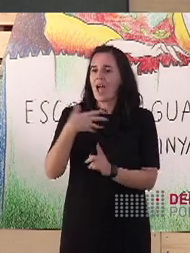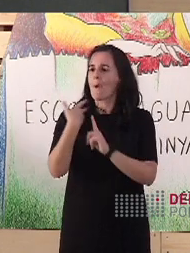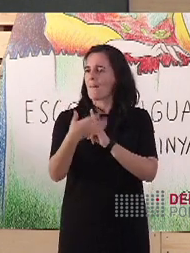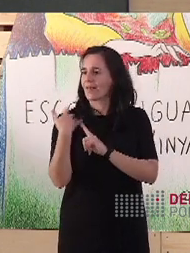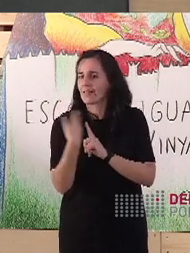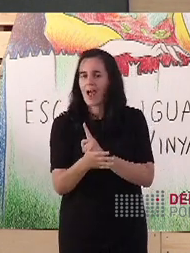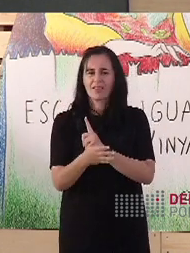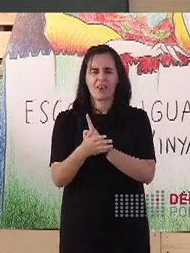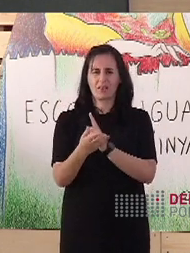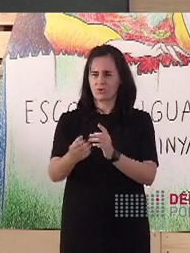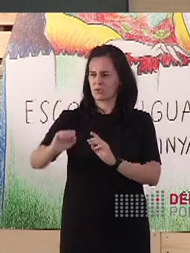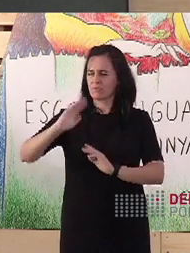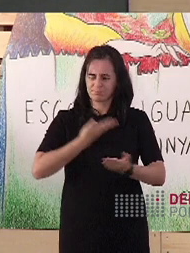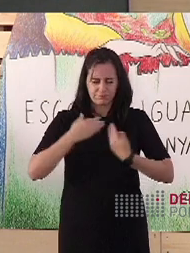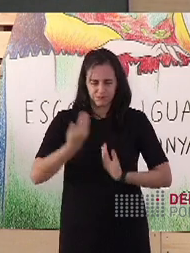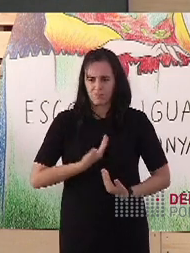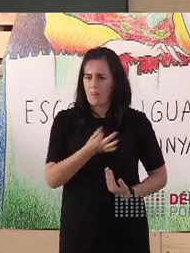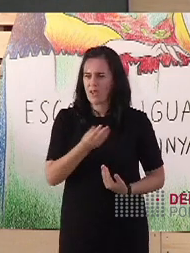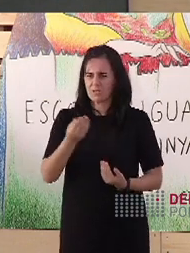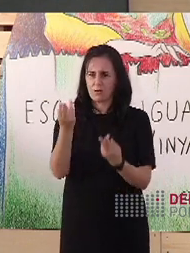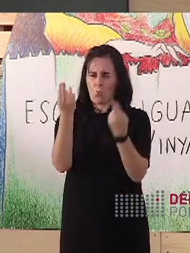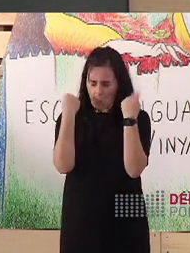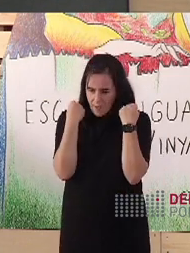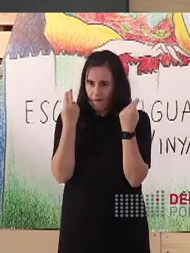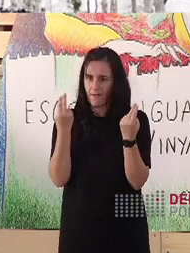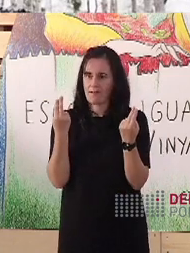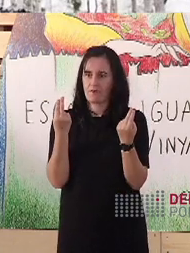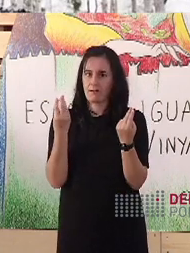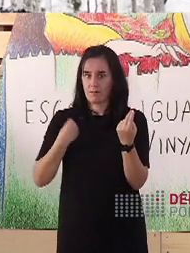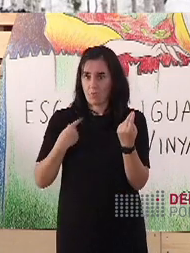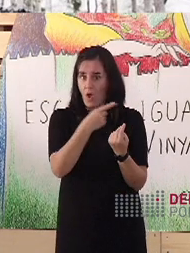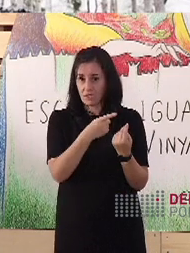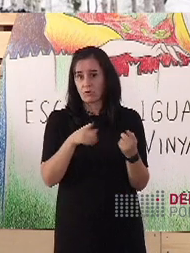y que nos humillen. Esto es lo que nos enseña la pornografía. ¿Y la